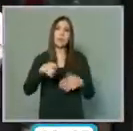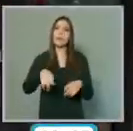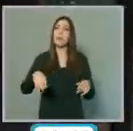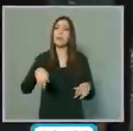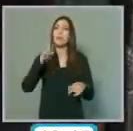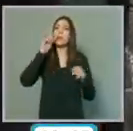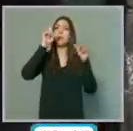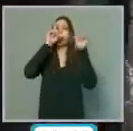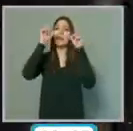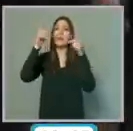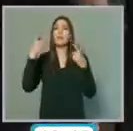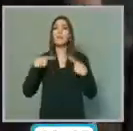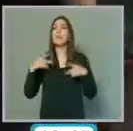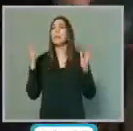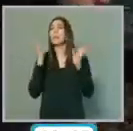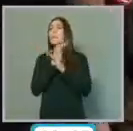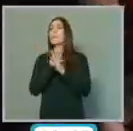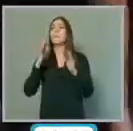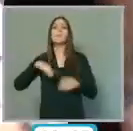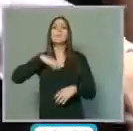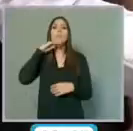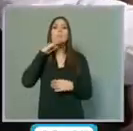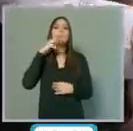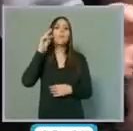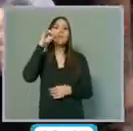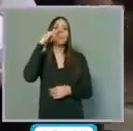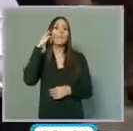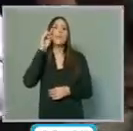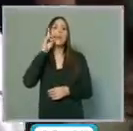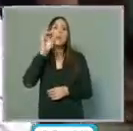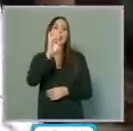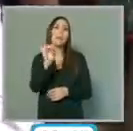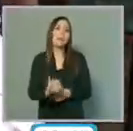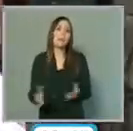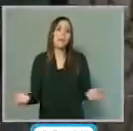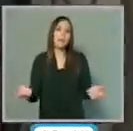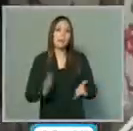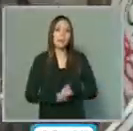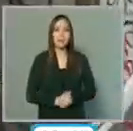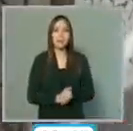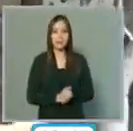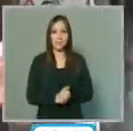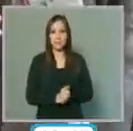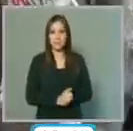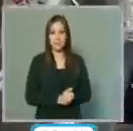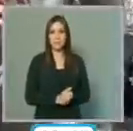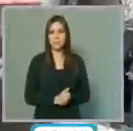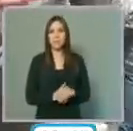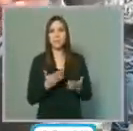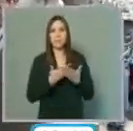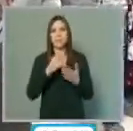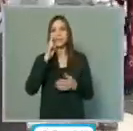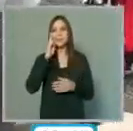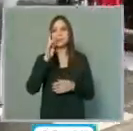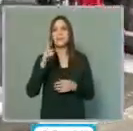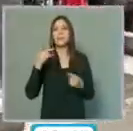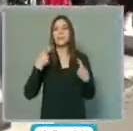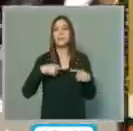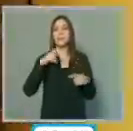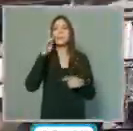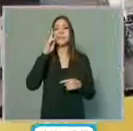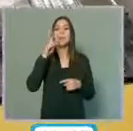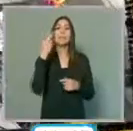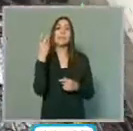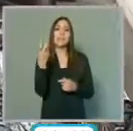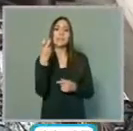Usted, ay, viene acá, es que el tío Alberto no ve nada, maestro. Ándele con cuidado, ya lleve la silla, si no se van a cansar.